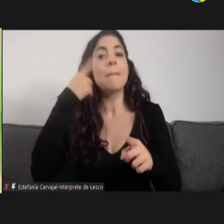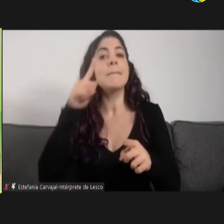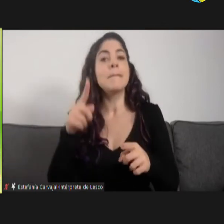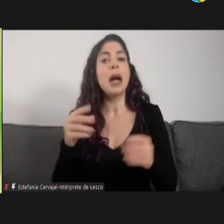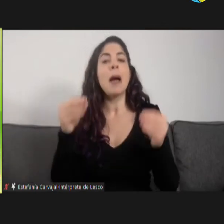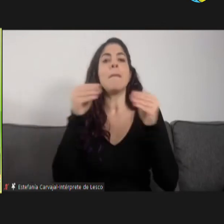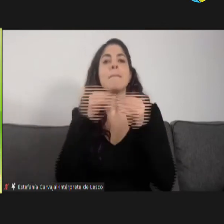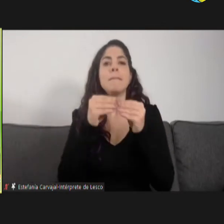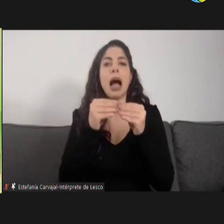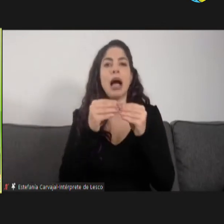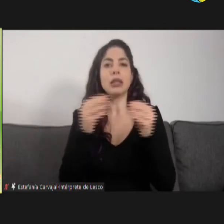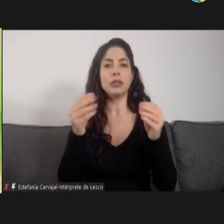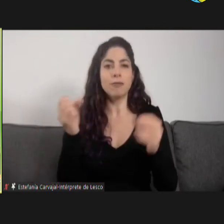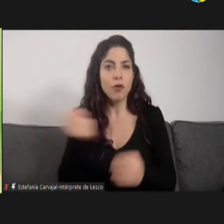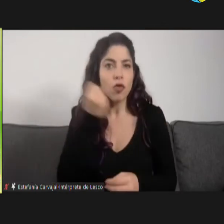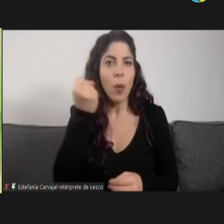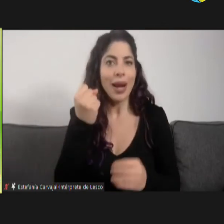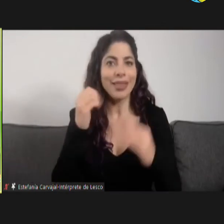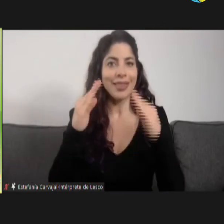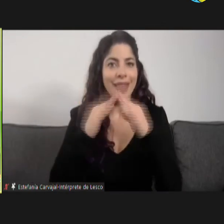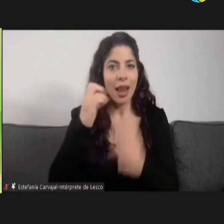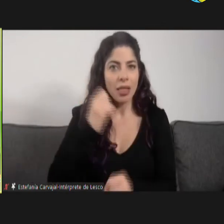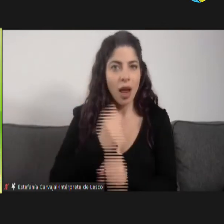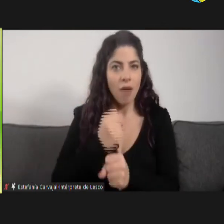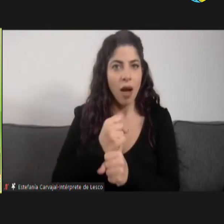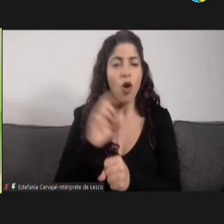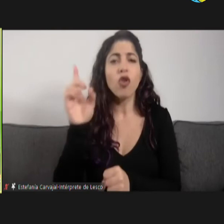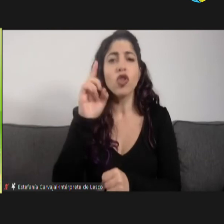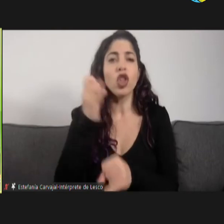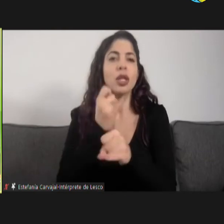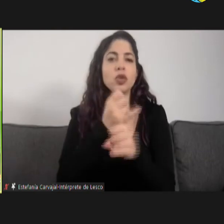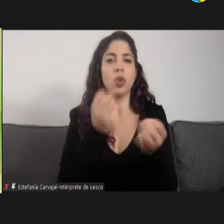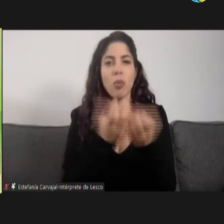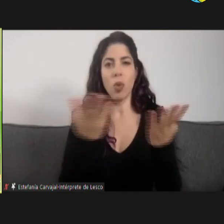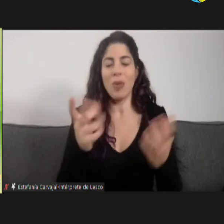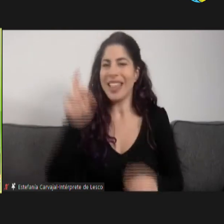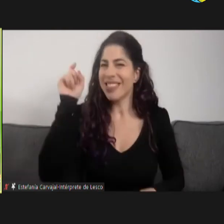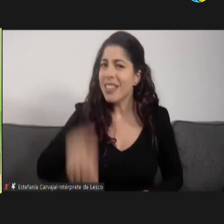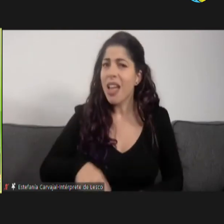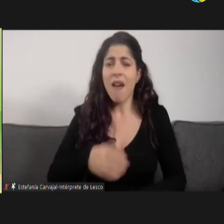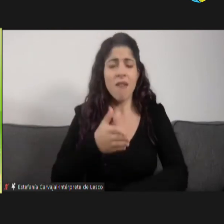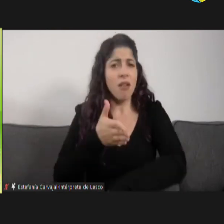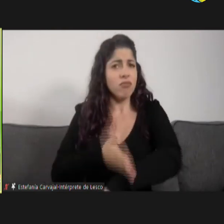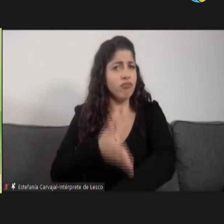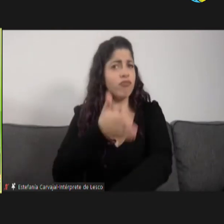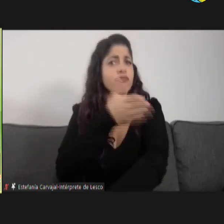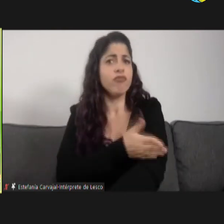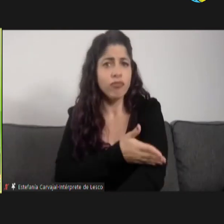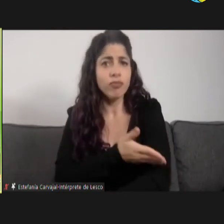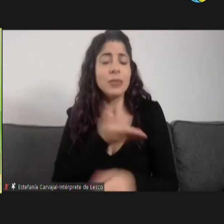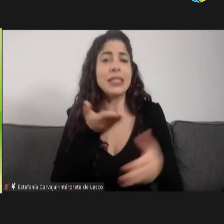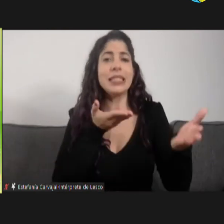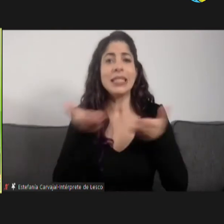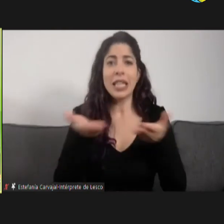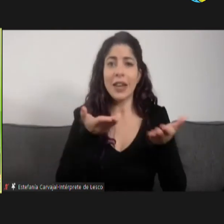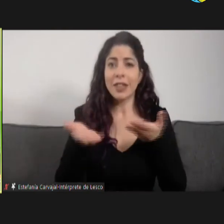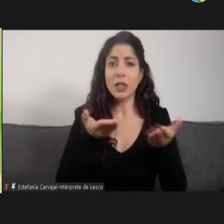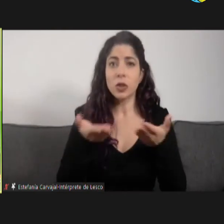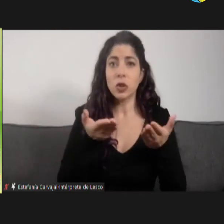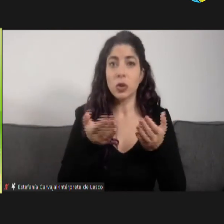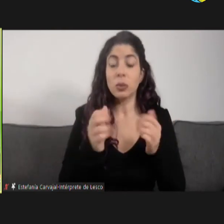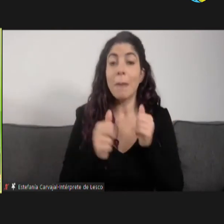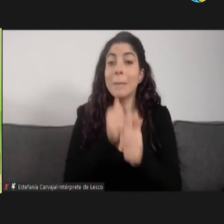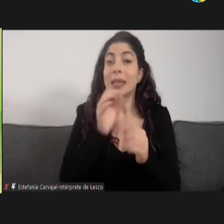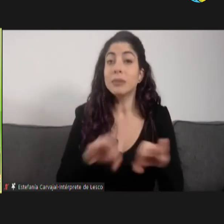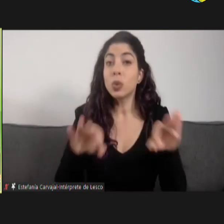teletrabajo en las instituciones públicas. Se debe optimizar los servicios fundamentales de